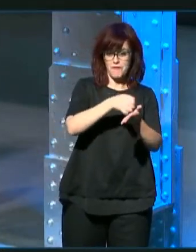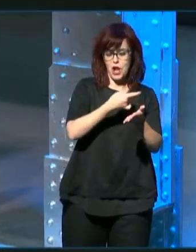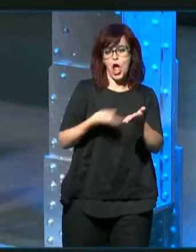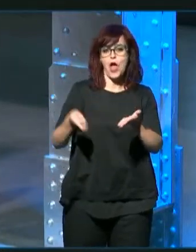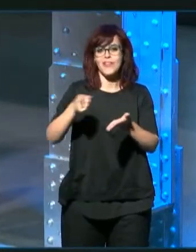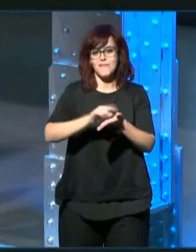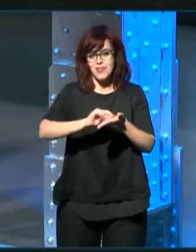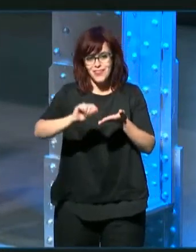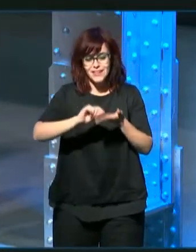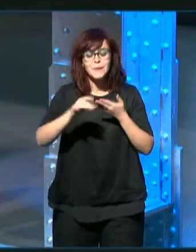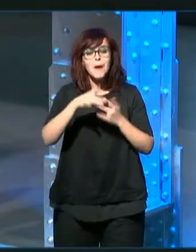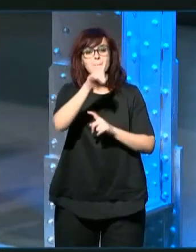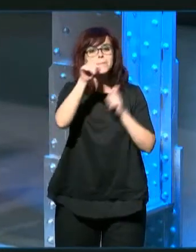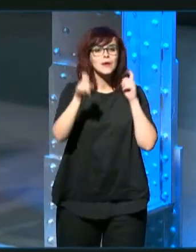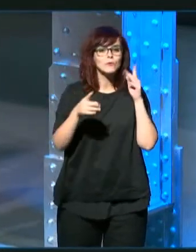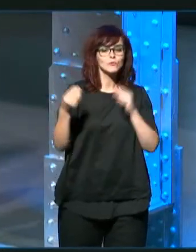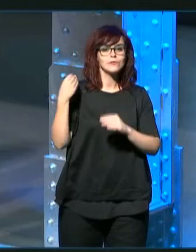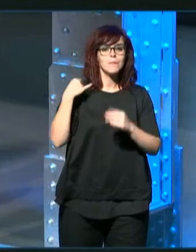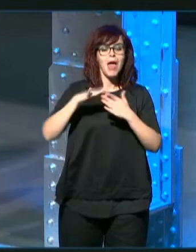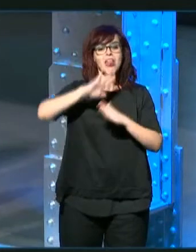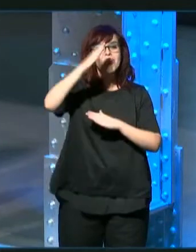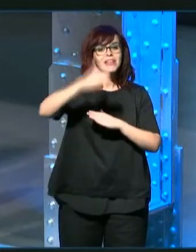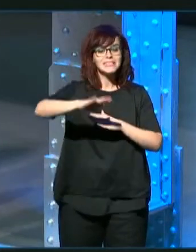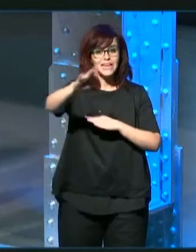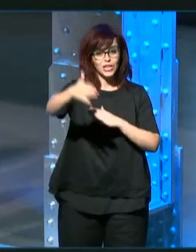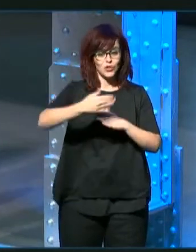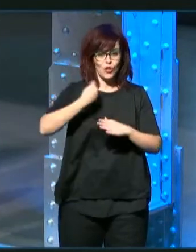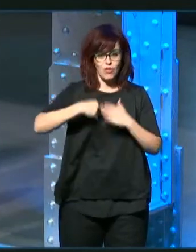Volvería a contestar a la pregunta esa que me hicisteis en el desierto de Almería